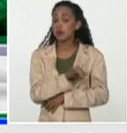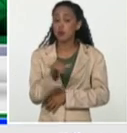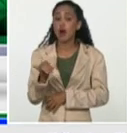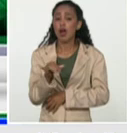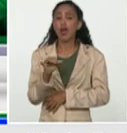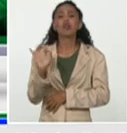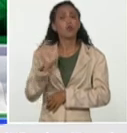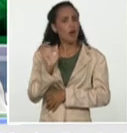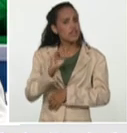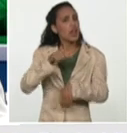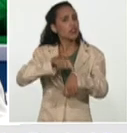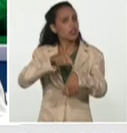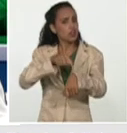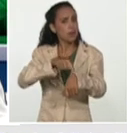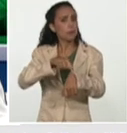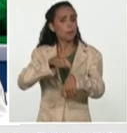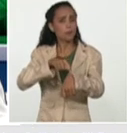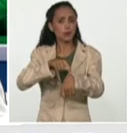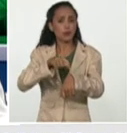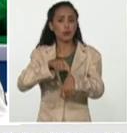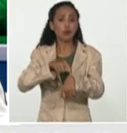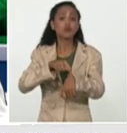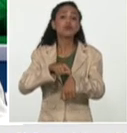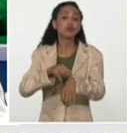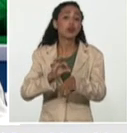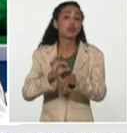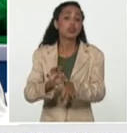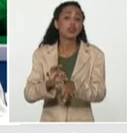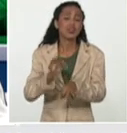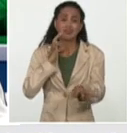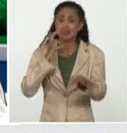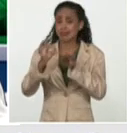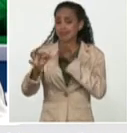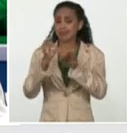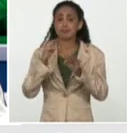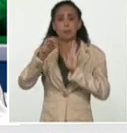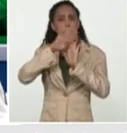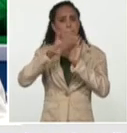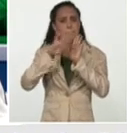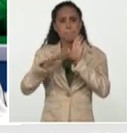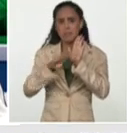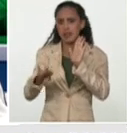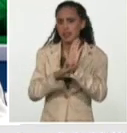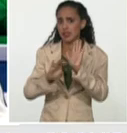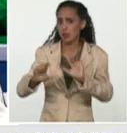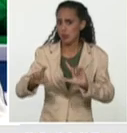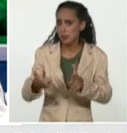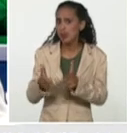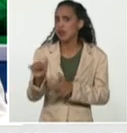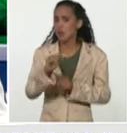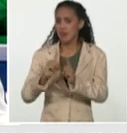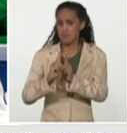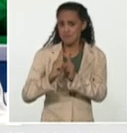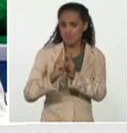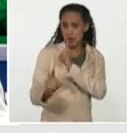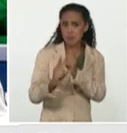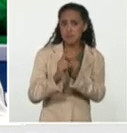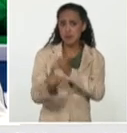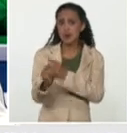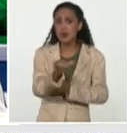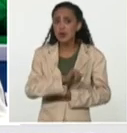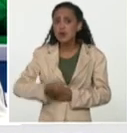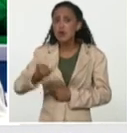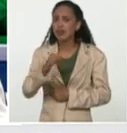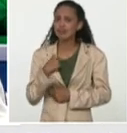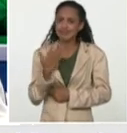un tiempo en el que la protección, las medidas de restricción, las medidas,